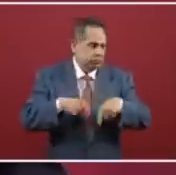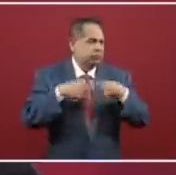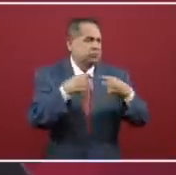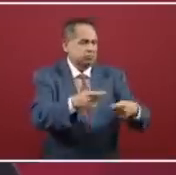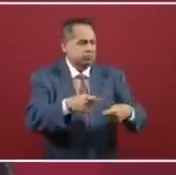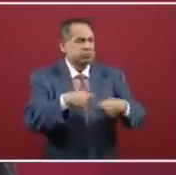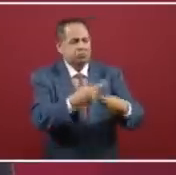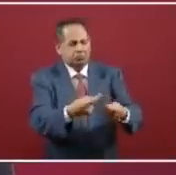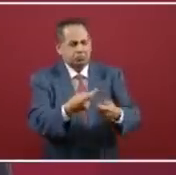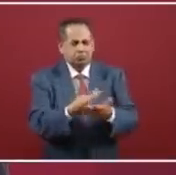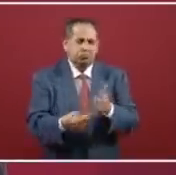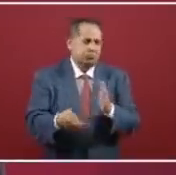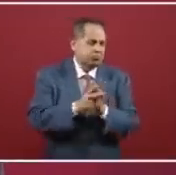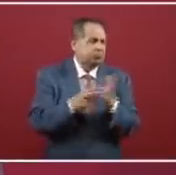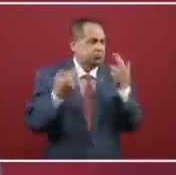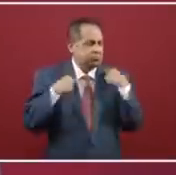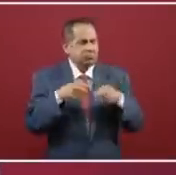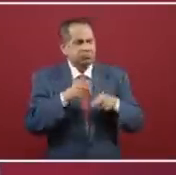a maestros